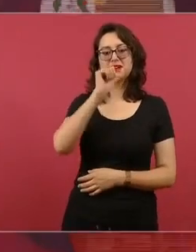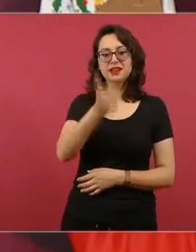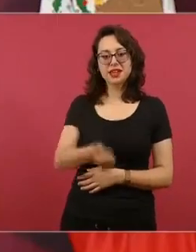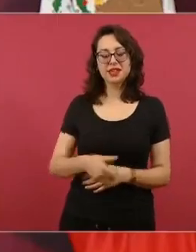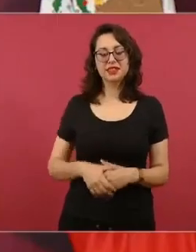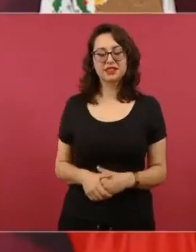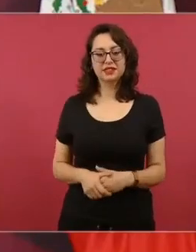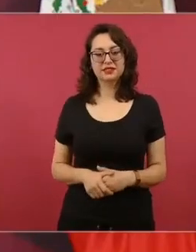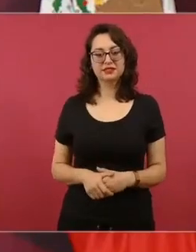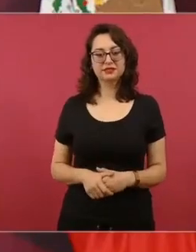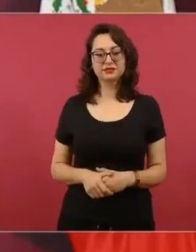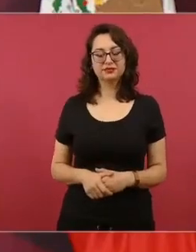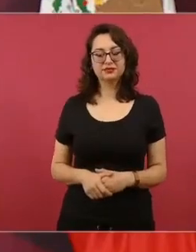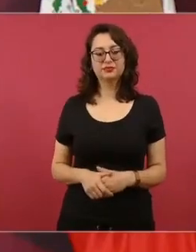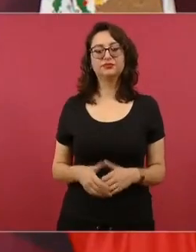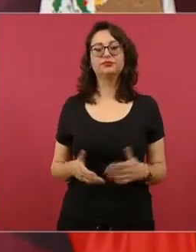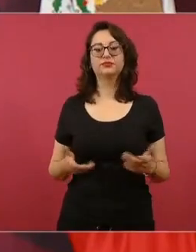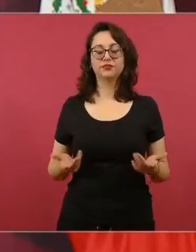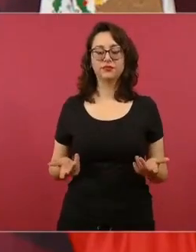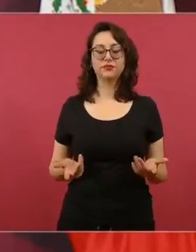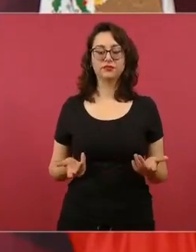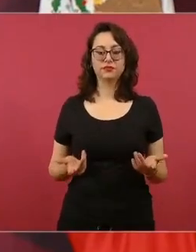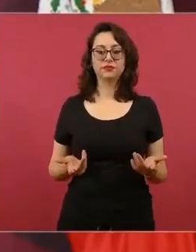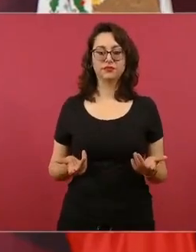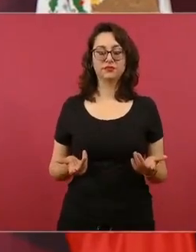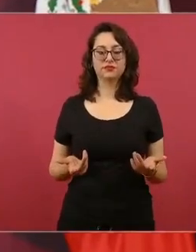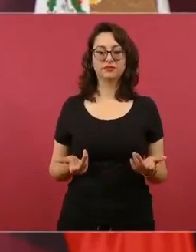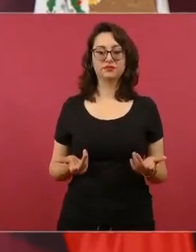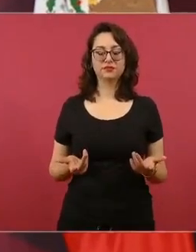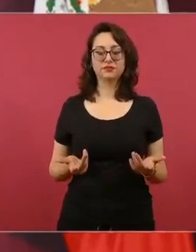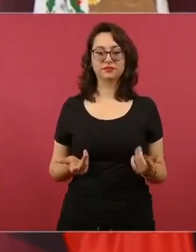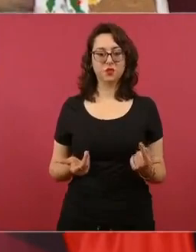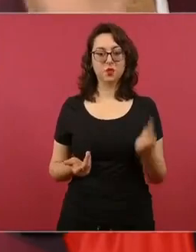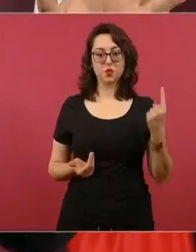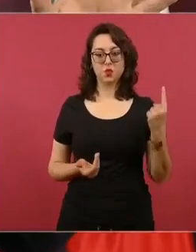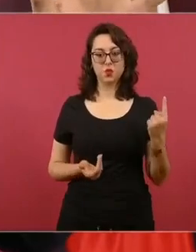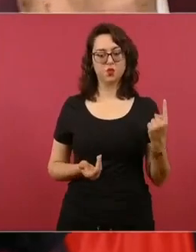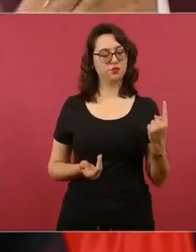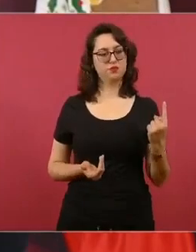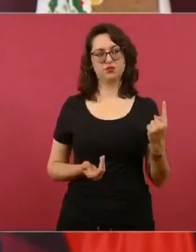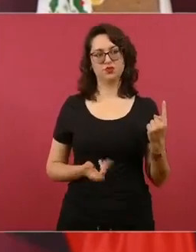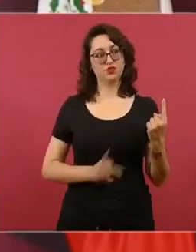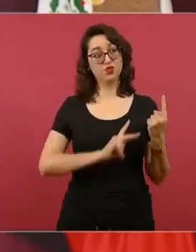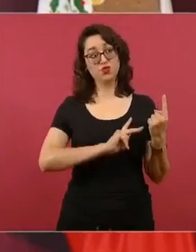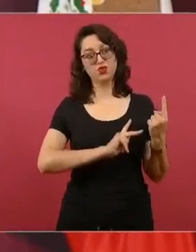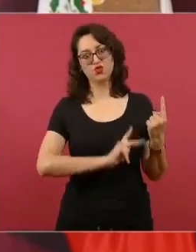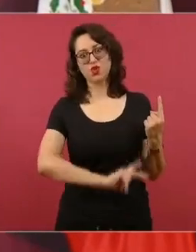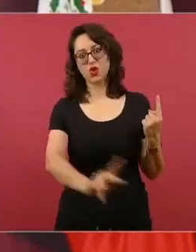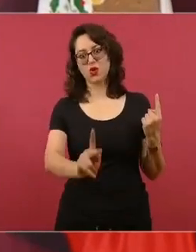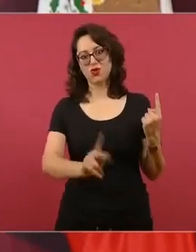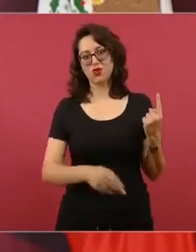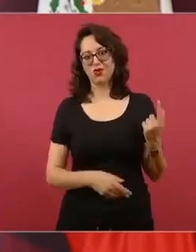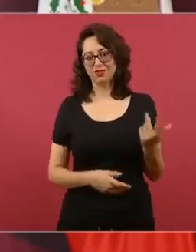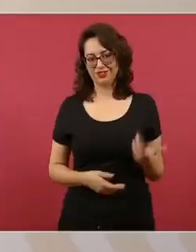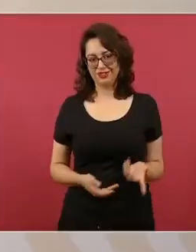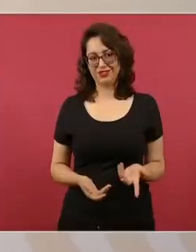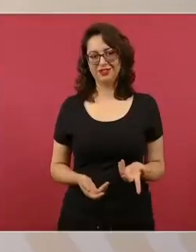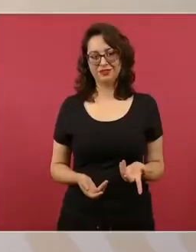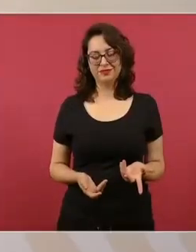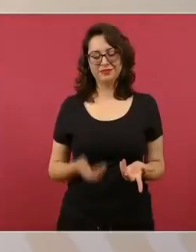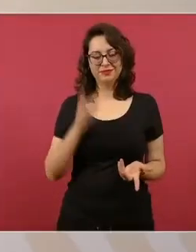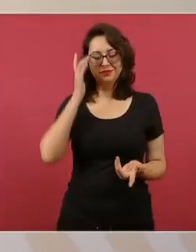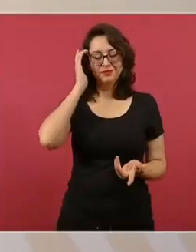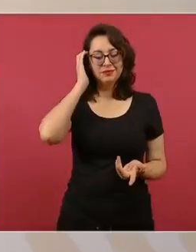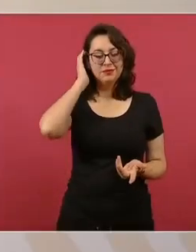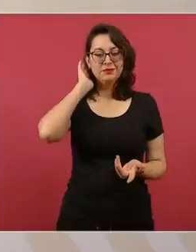Esto es Leoncio, pero es para todos. Ahora, si es